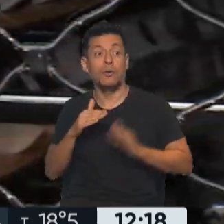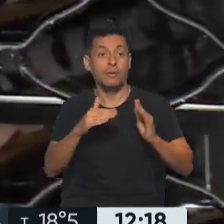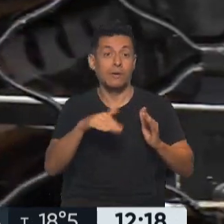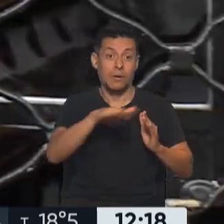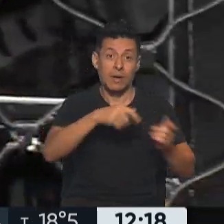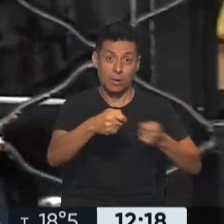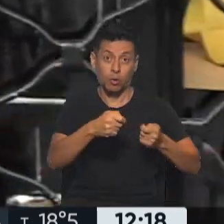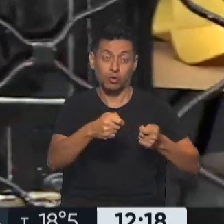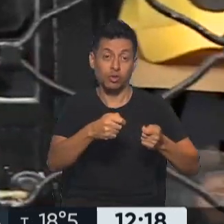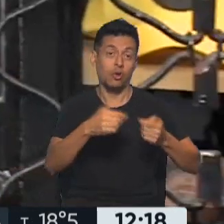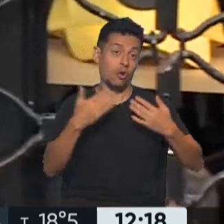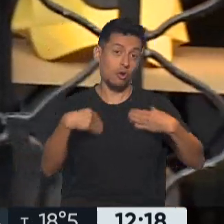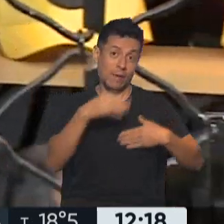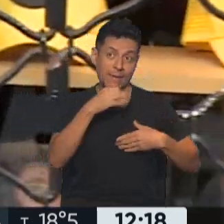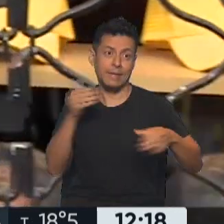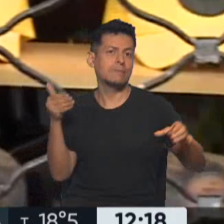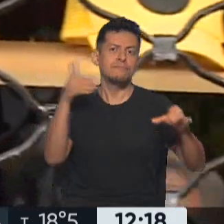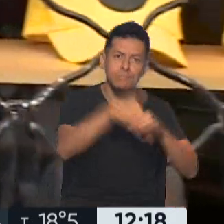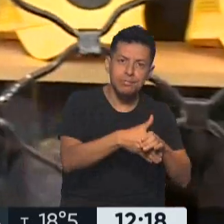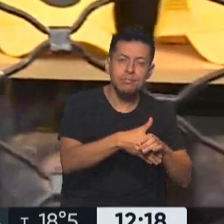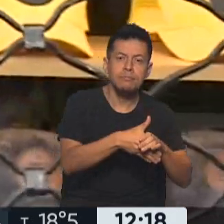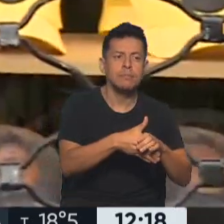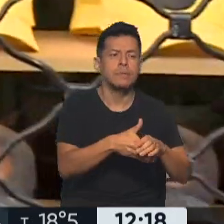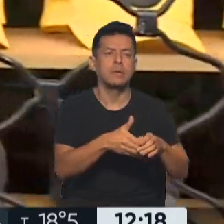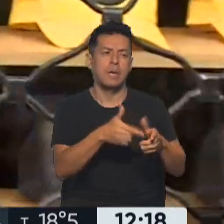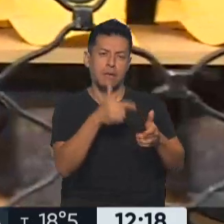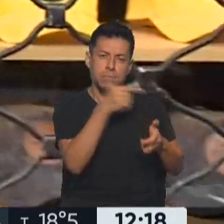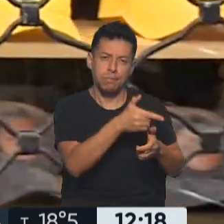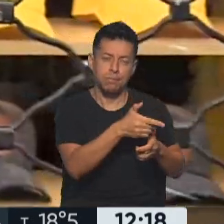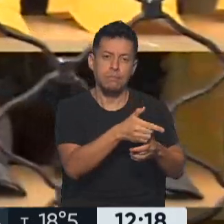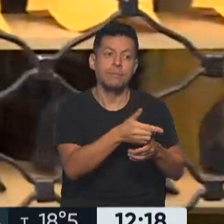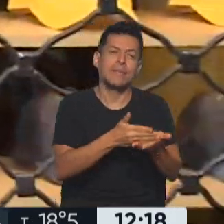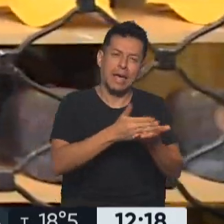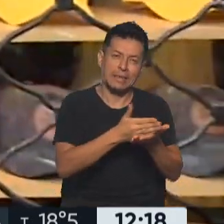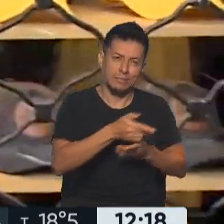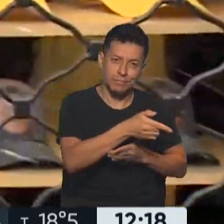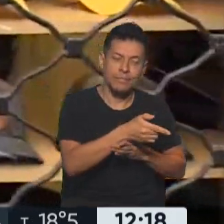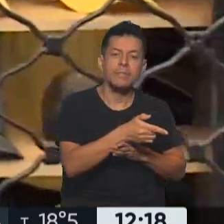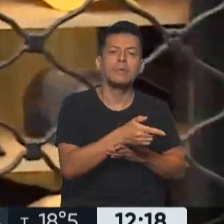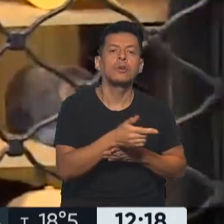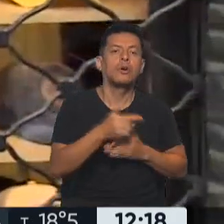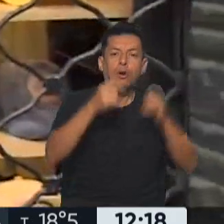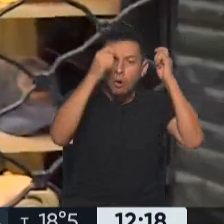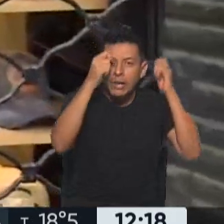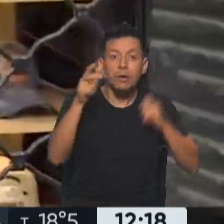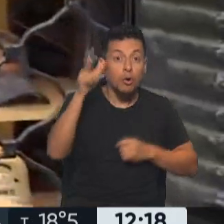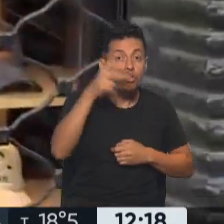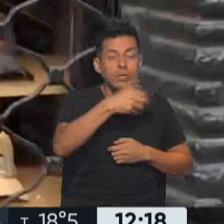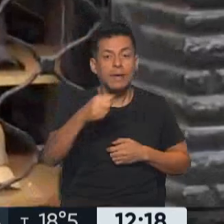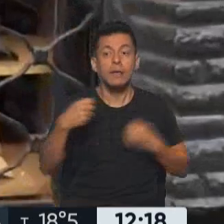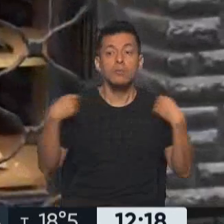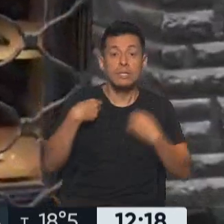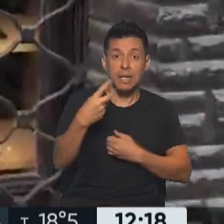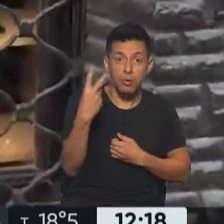local de venta de accesorios, lo amenazó con un cáter y se llevó 8 gorras, 2